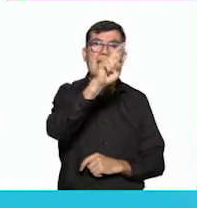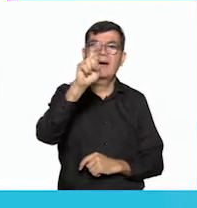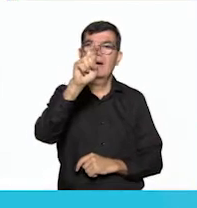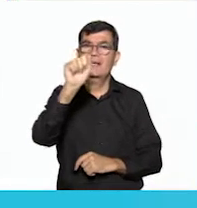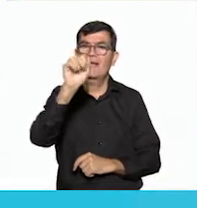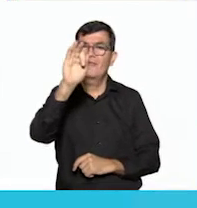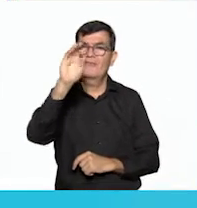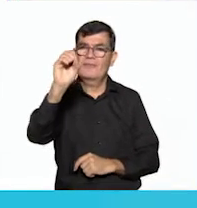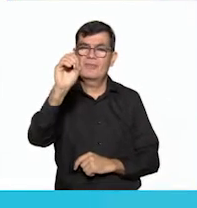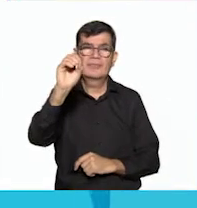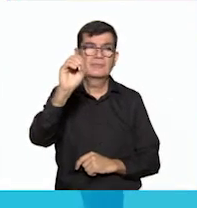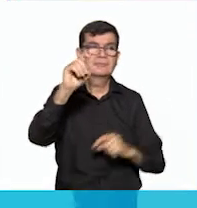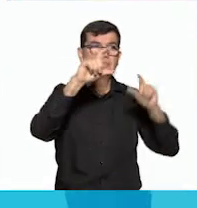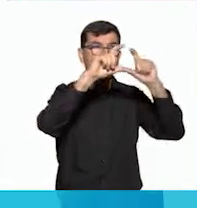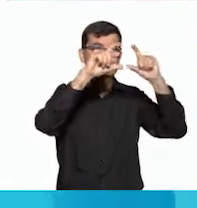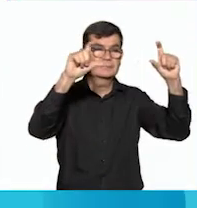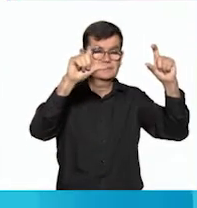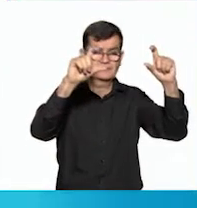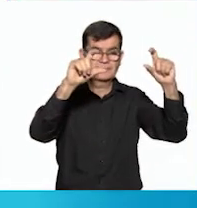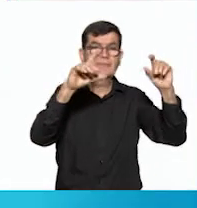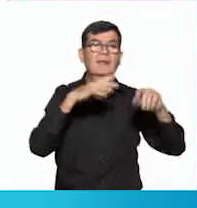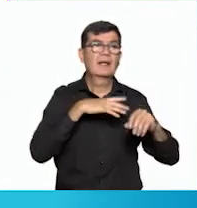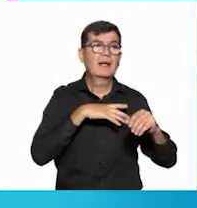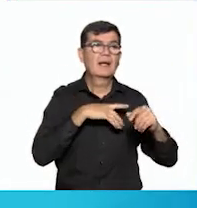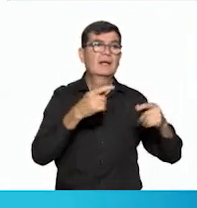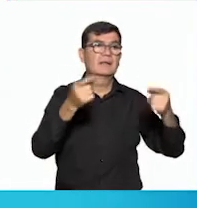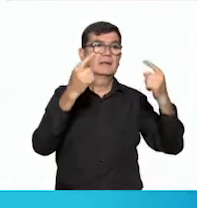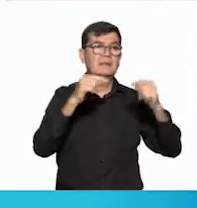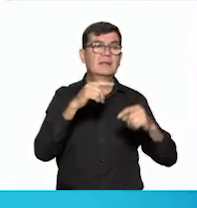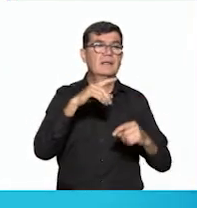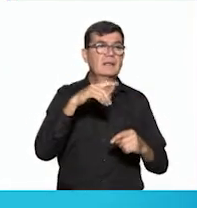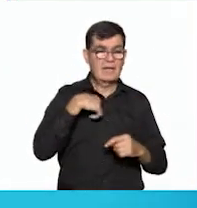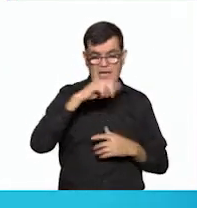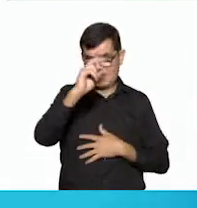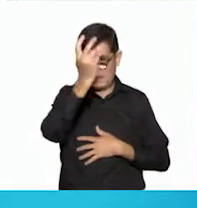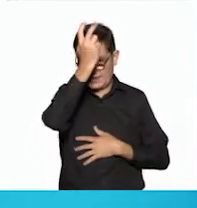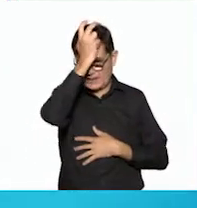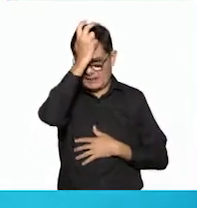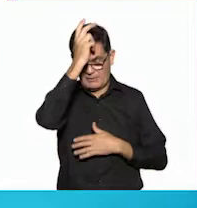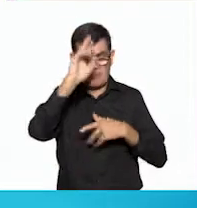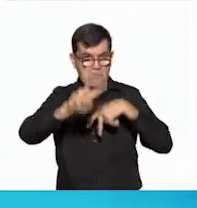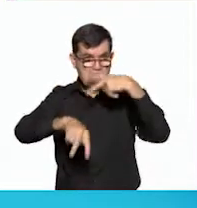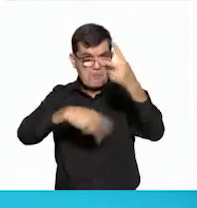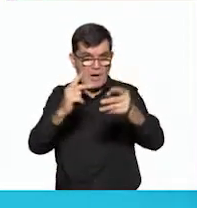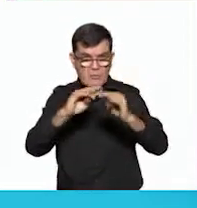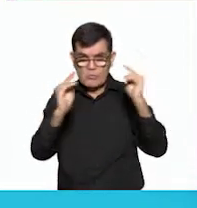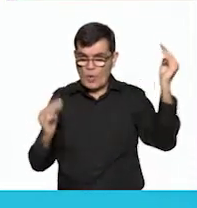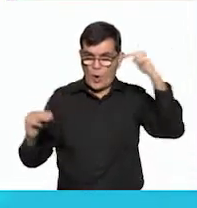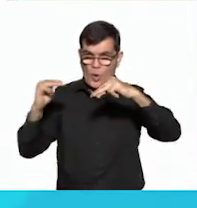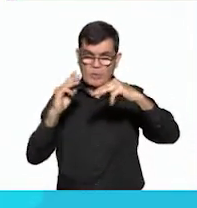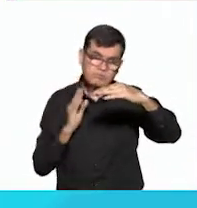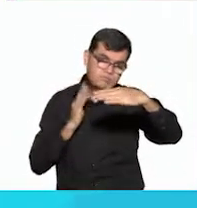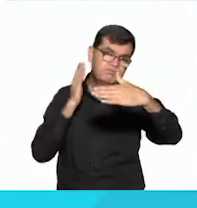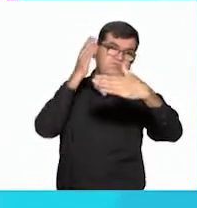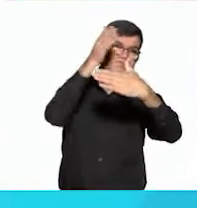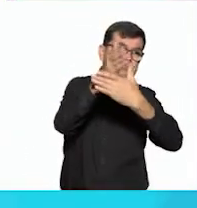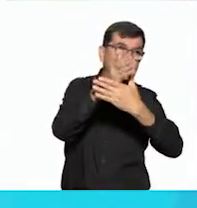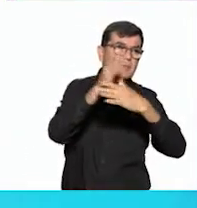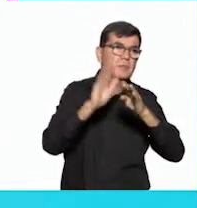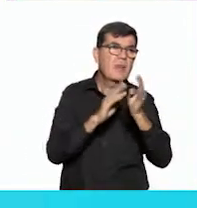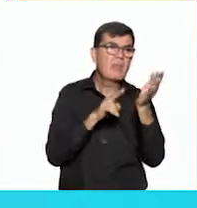Del otro lado tenemos La cabra tira al monte. Y en letras en